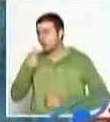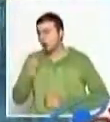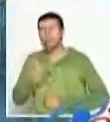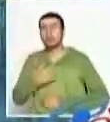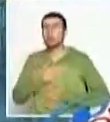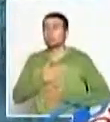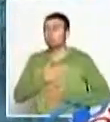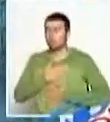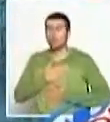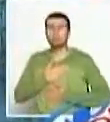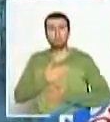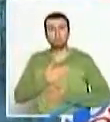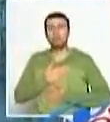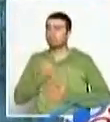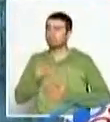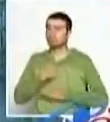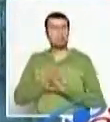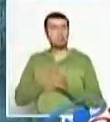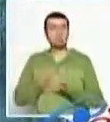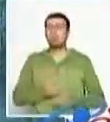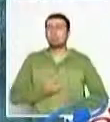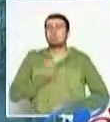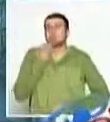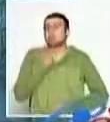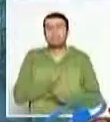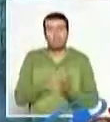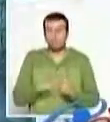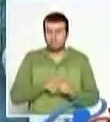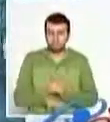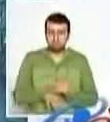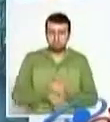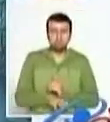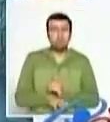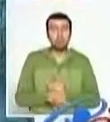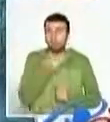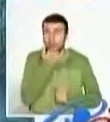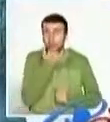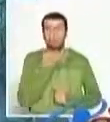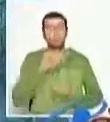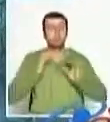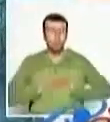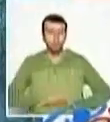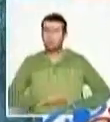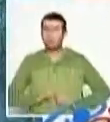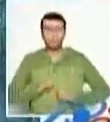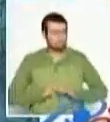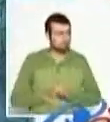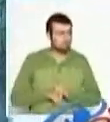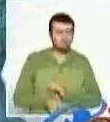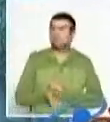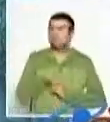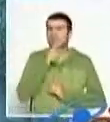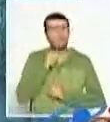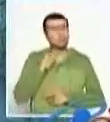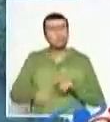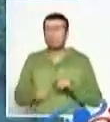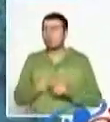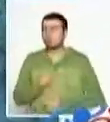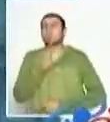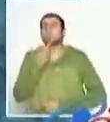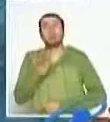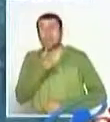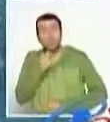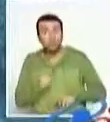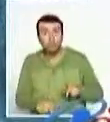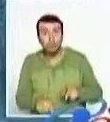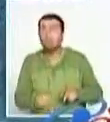de excreción, de limpieza del organismo, pues ¿qué hace el organismo? Da fiebre, encapsula, ¿para qué? Para tratar